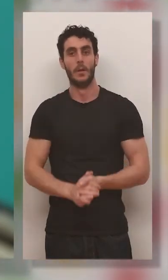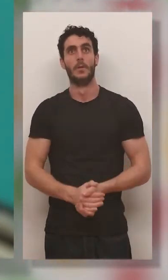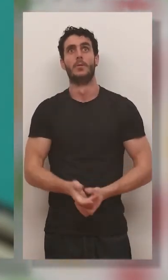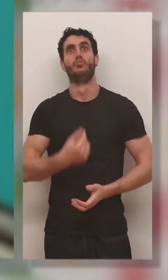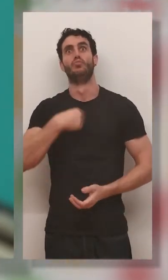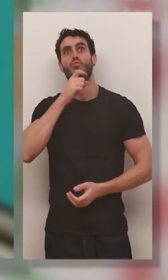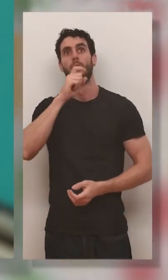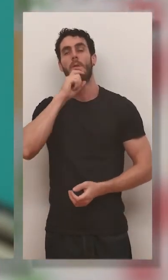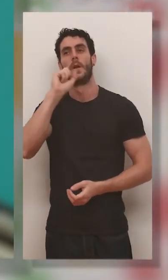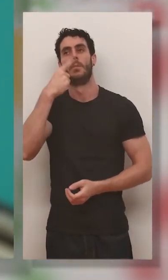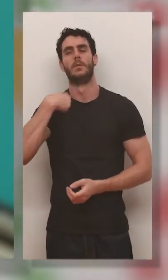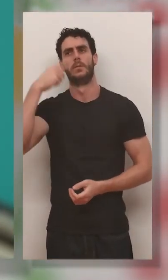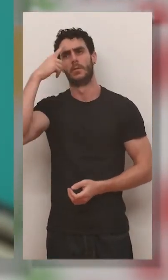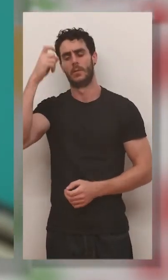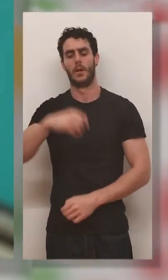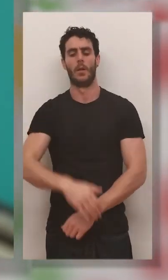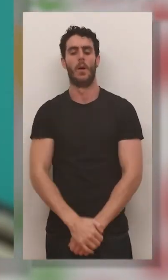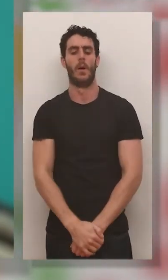sería hacer